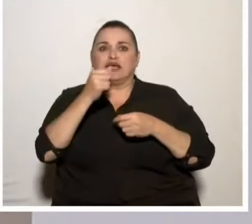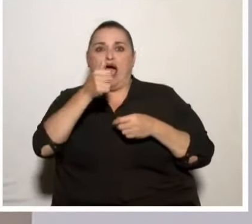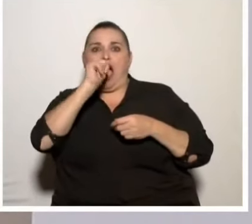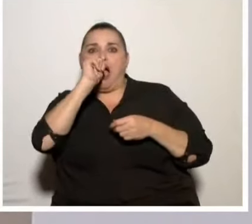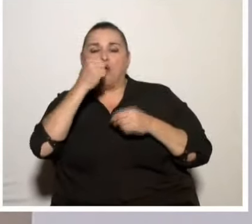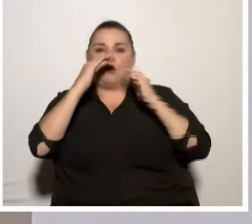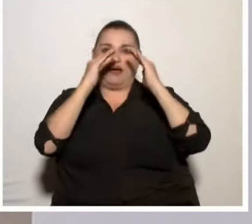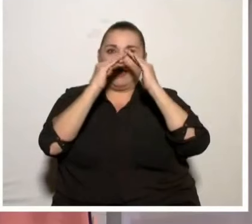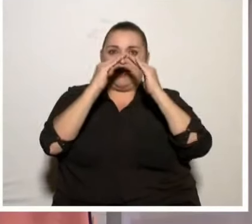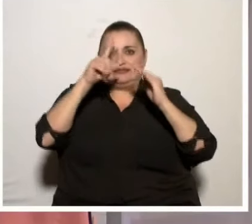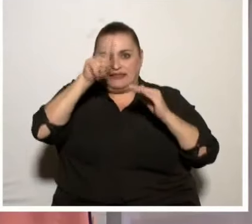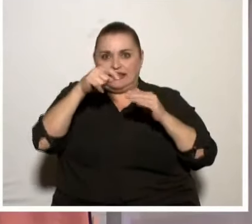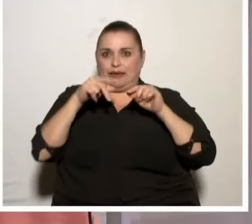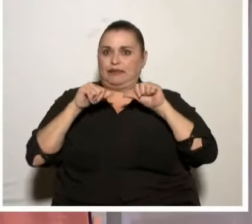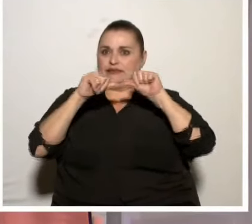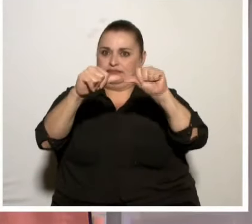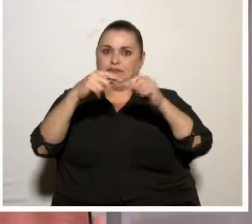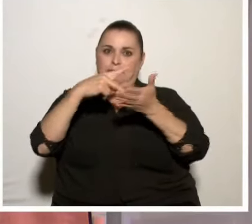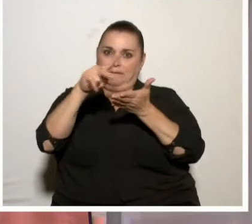casa.